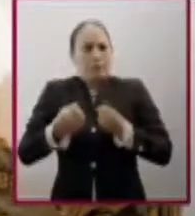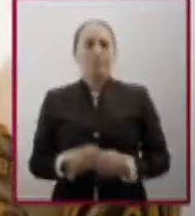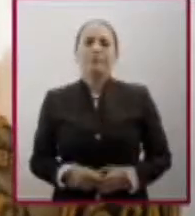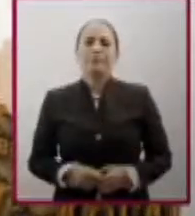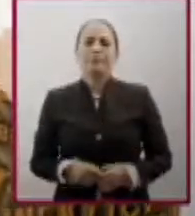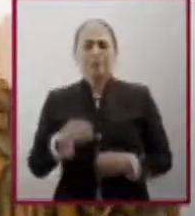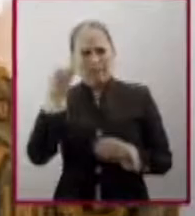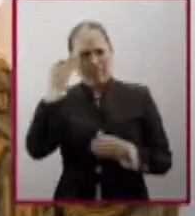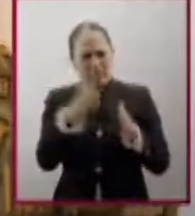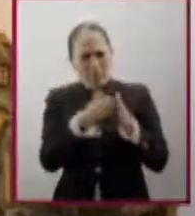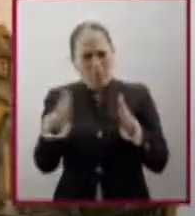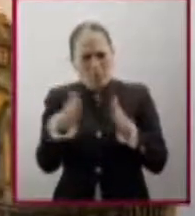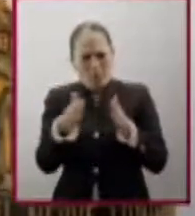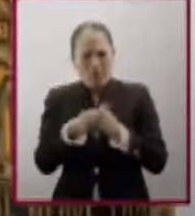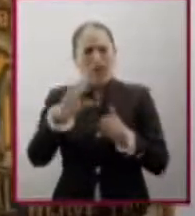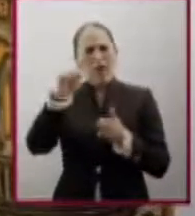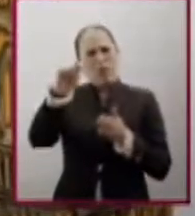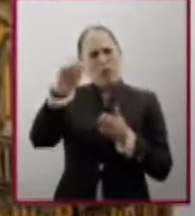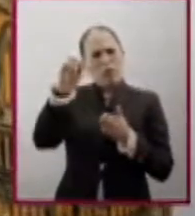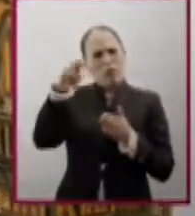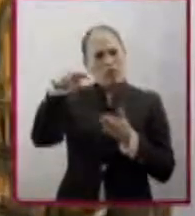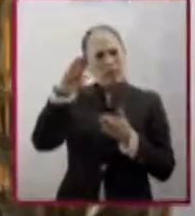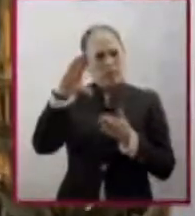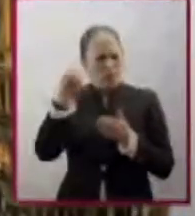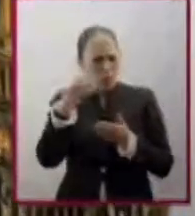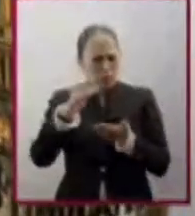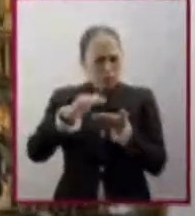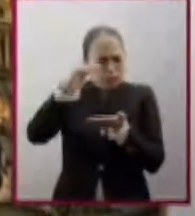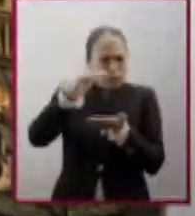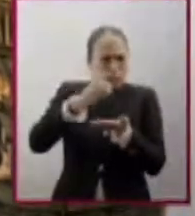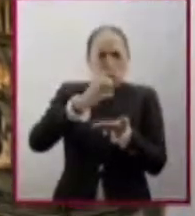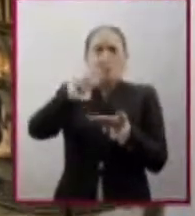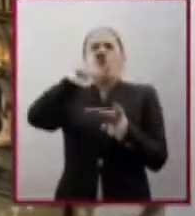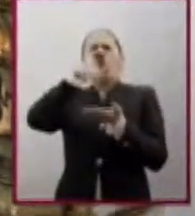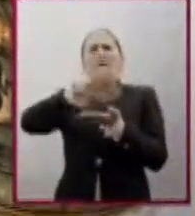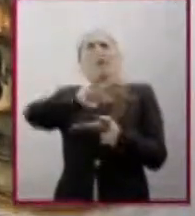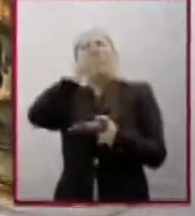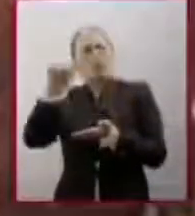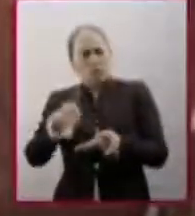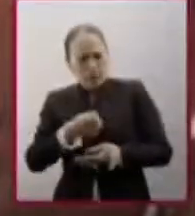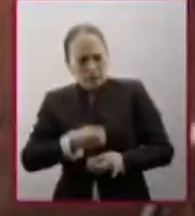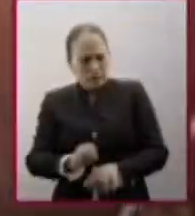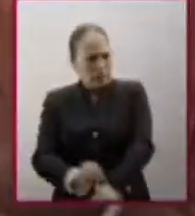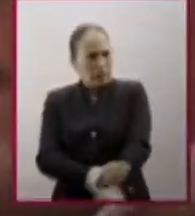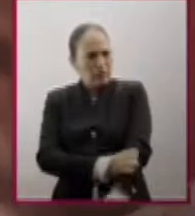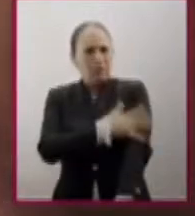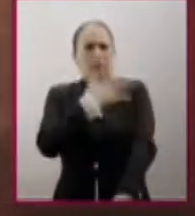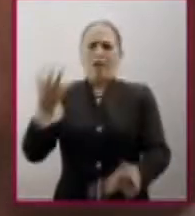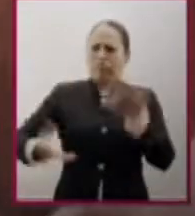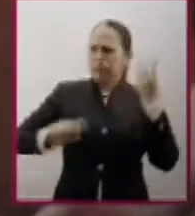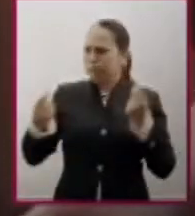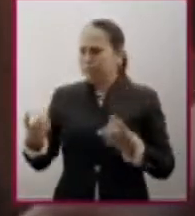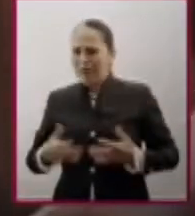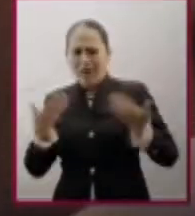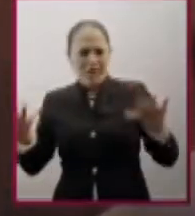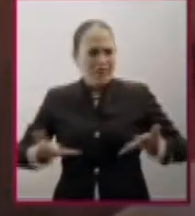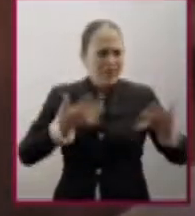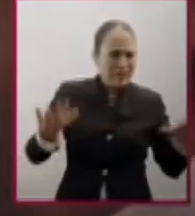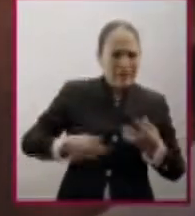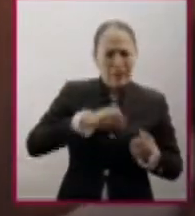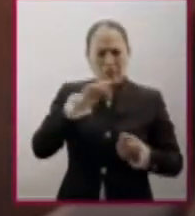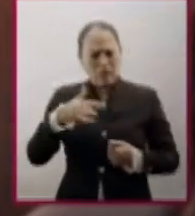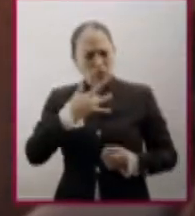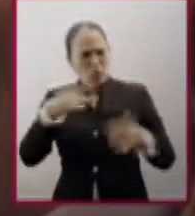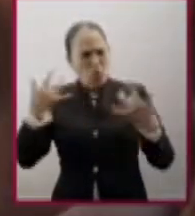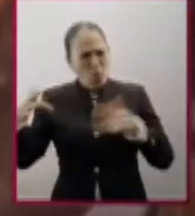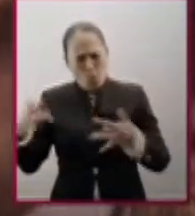En esa época, un tónico se consideraba medicinal si te regresaba la energía y hacía que te olvidaras de tus dolores en